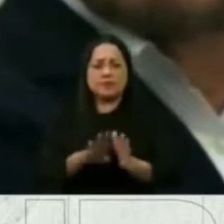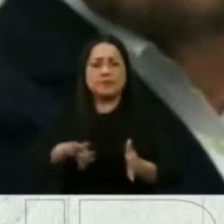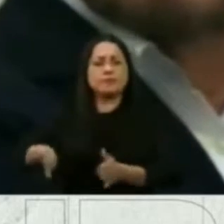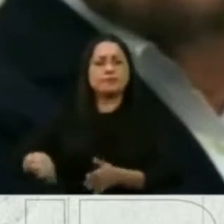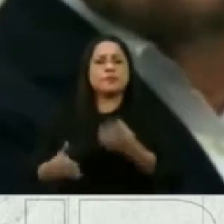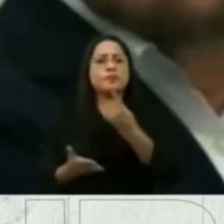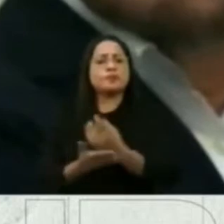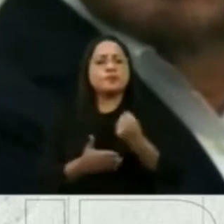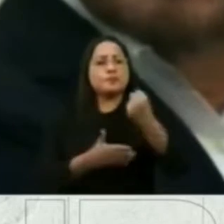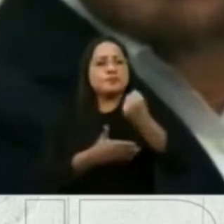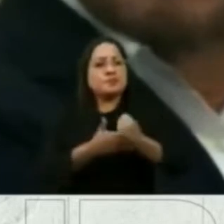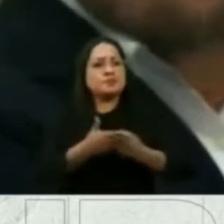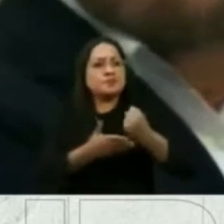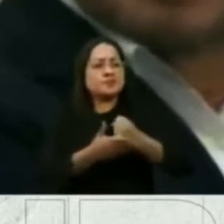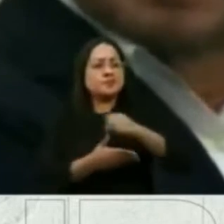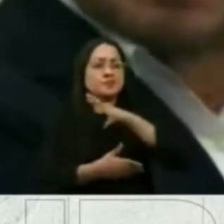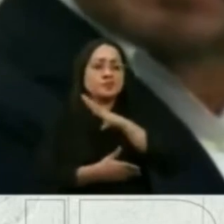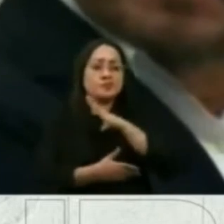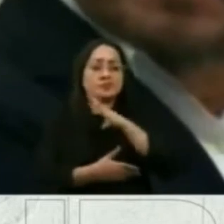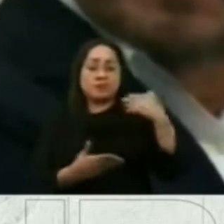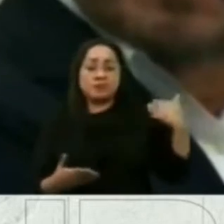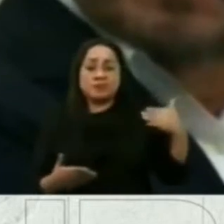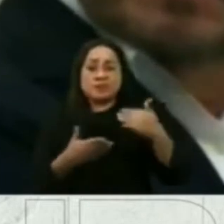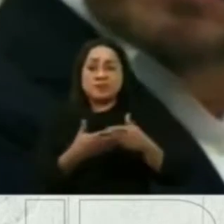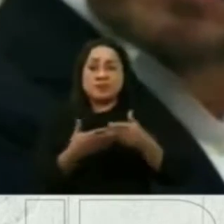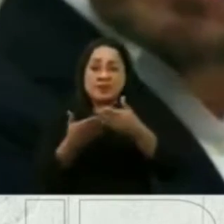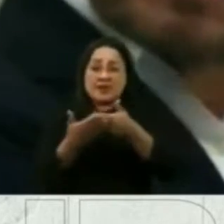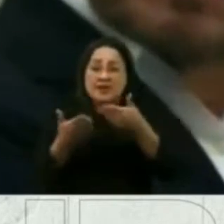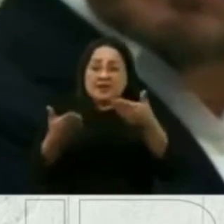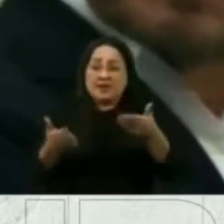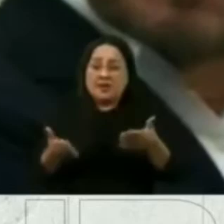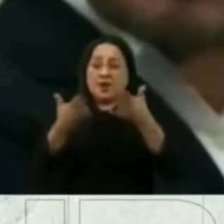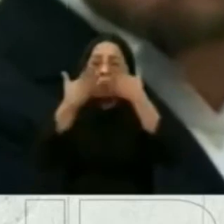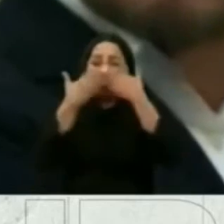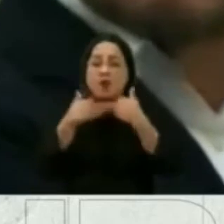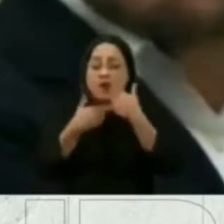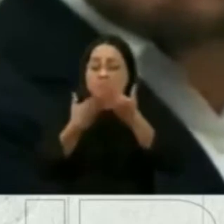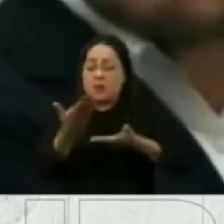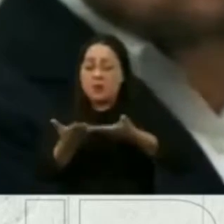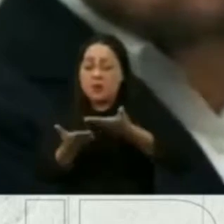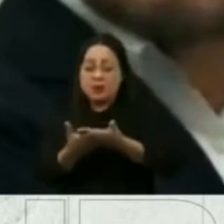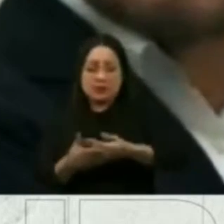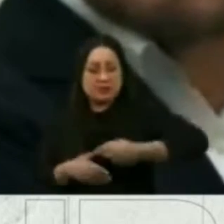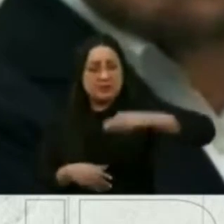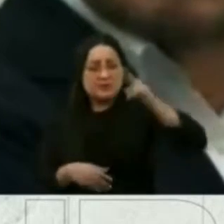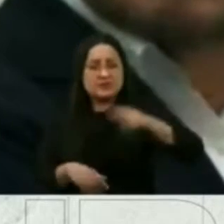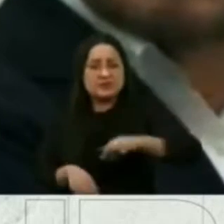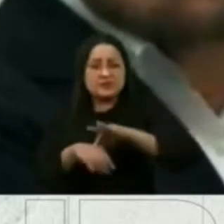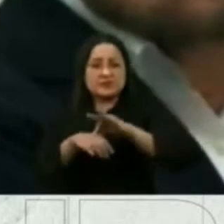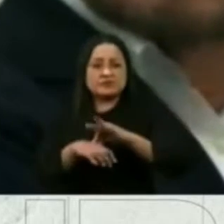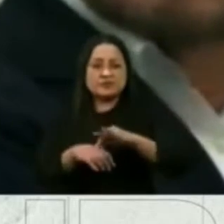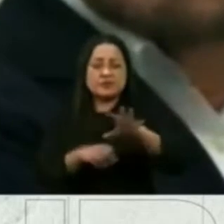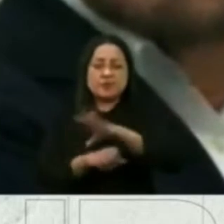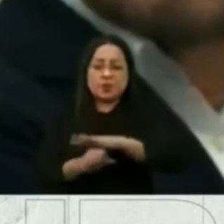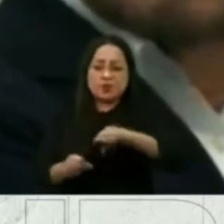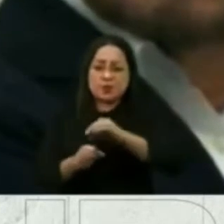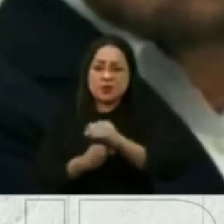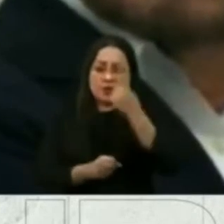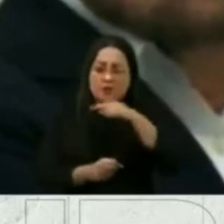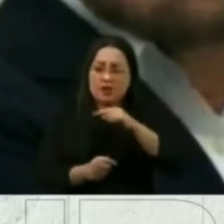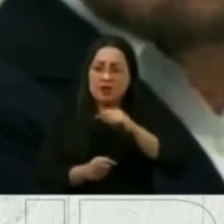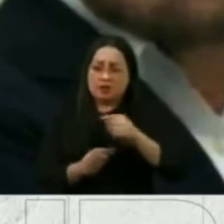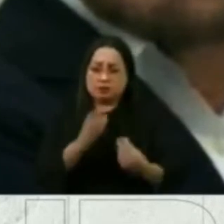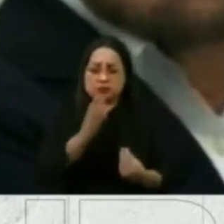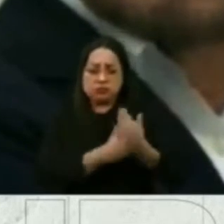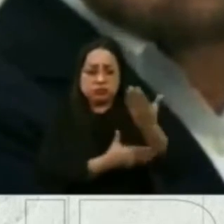habido. Hasta ahora no se conoce una propuesta realmente integral que sea alterna